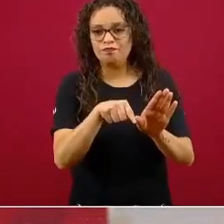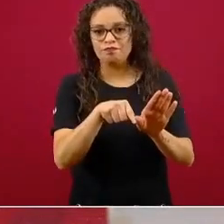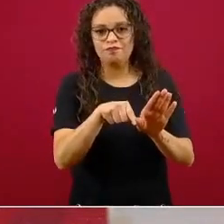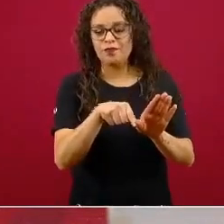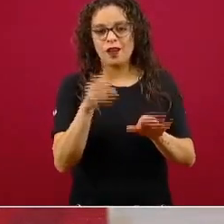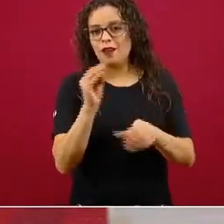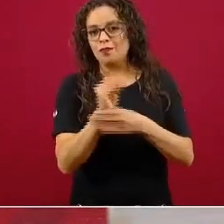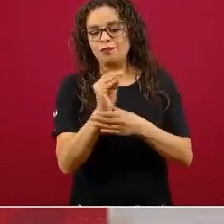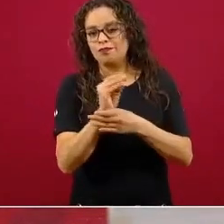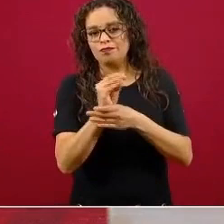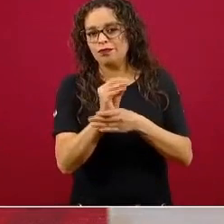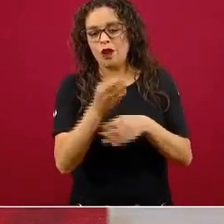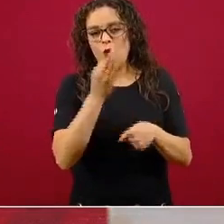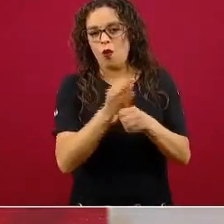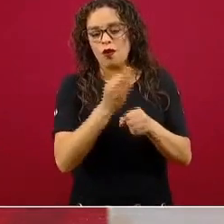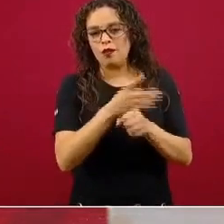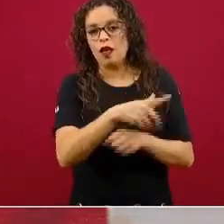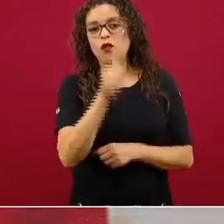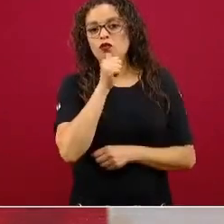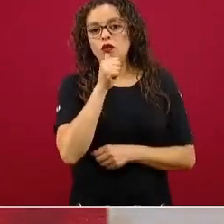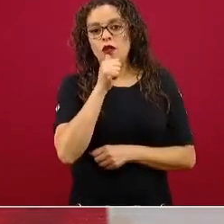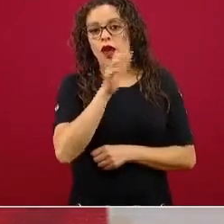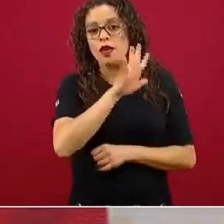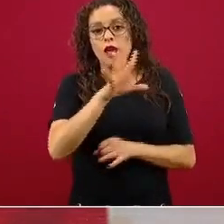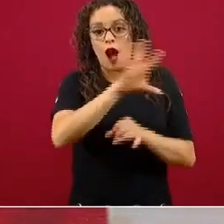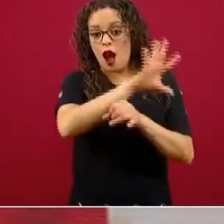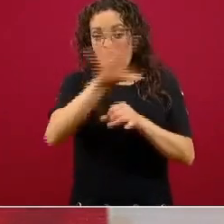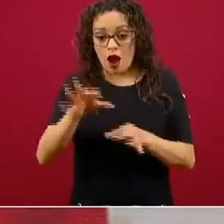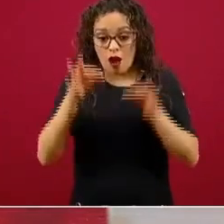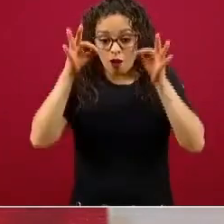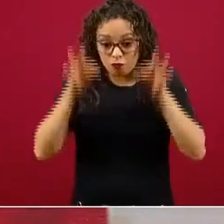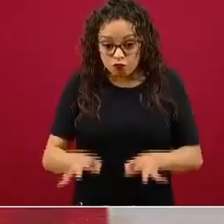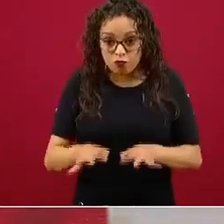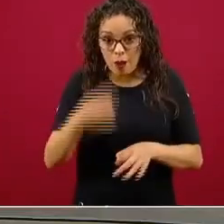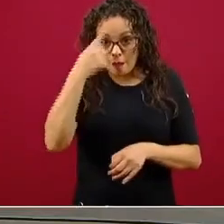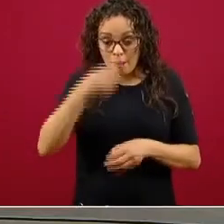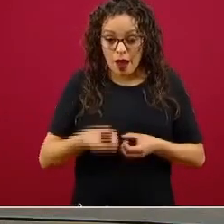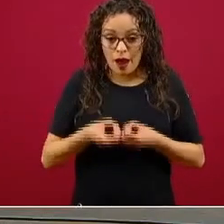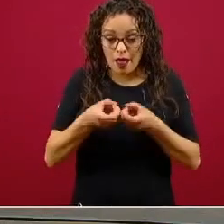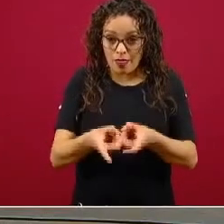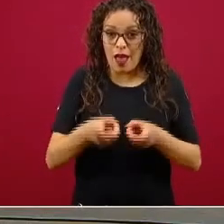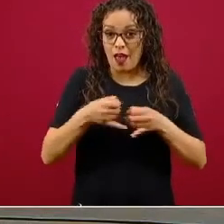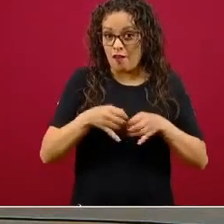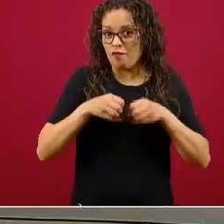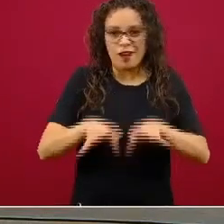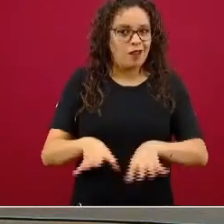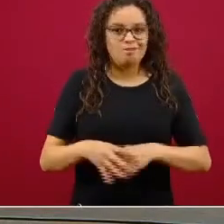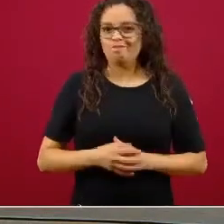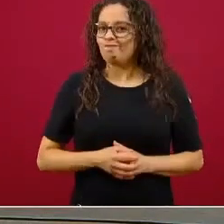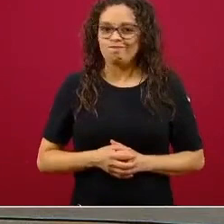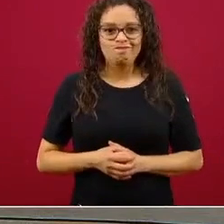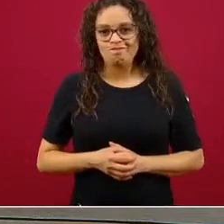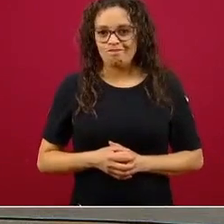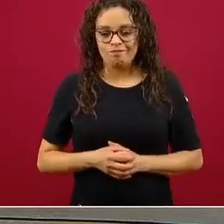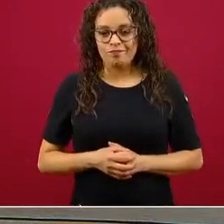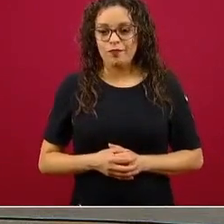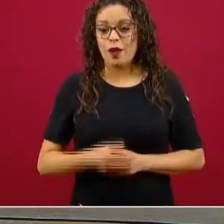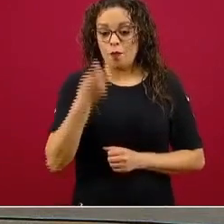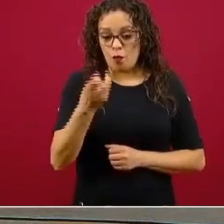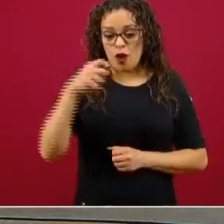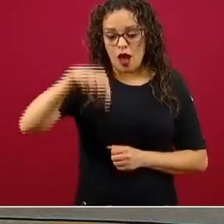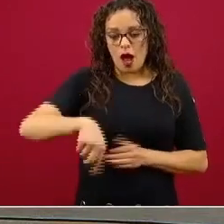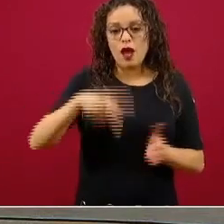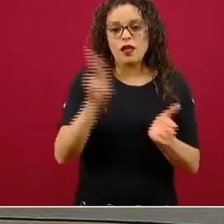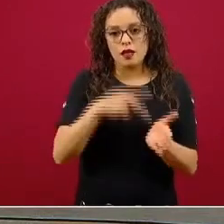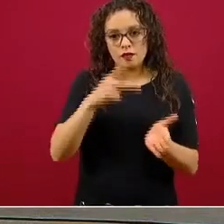Aquí mismo nosotros, creo que ayer lo volví a decir, pero lo hemos dicho en muchas ocasiones, no consideramos los últimos 7 días.